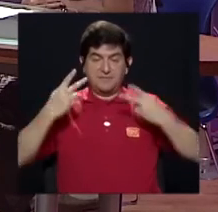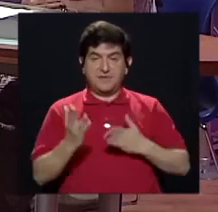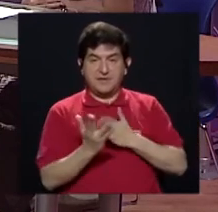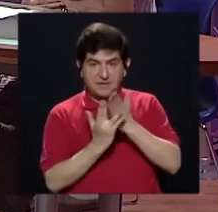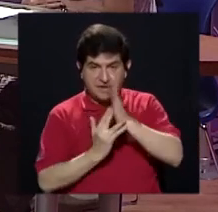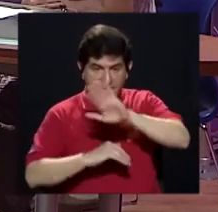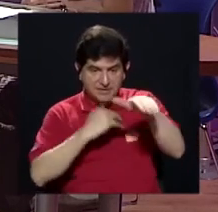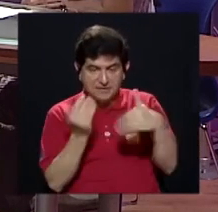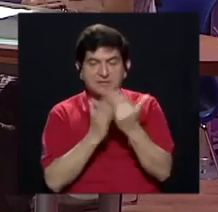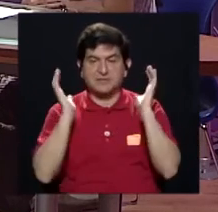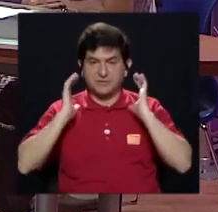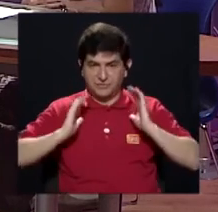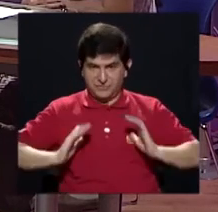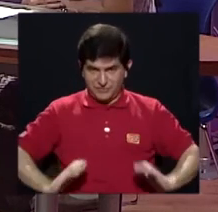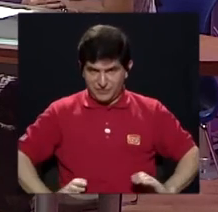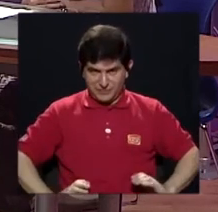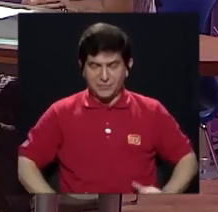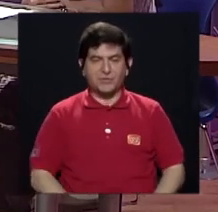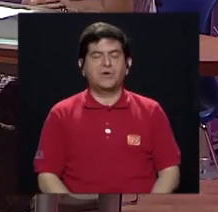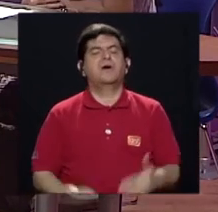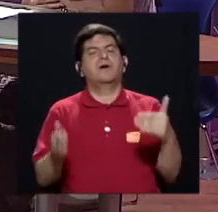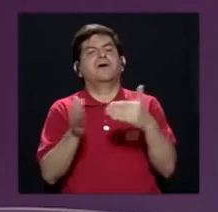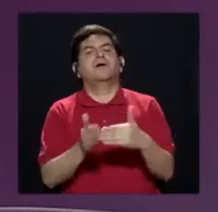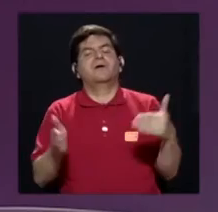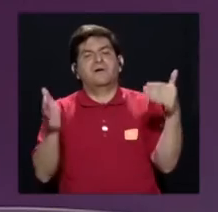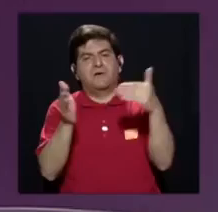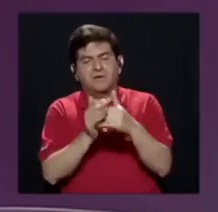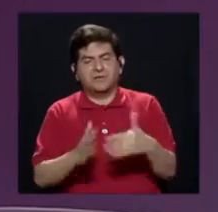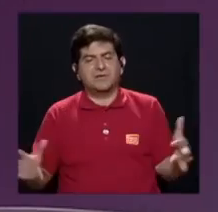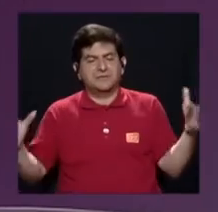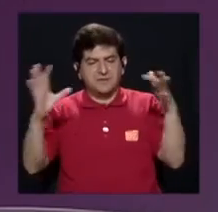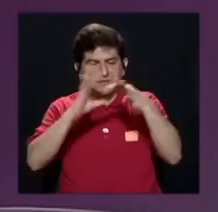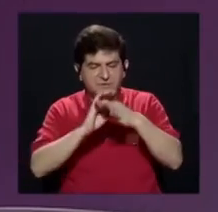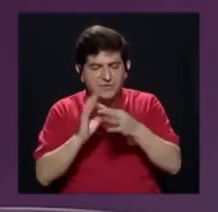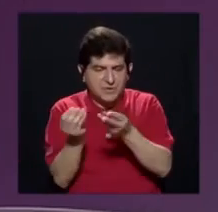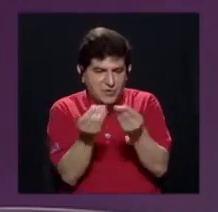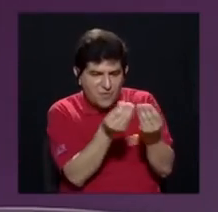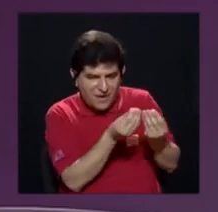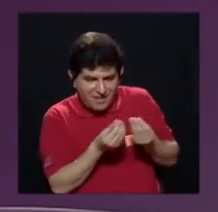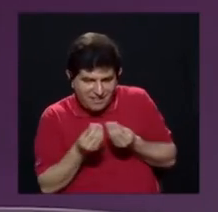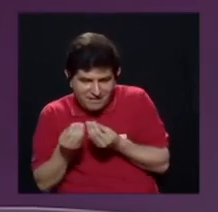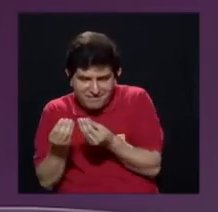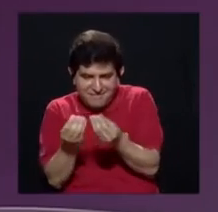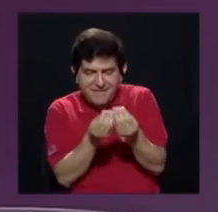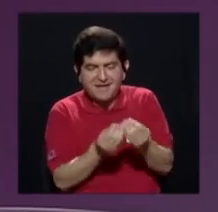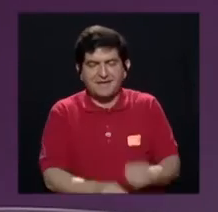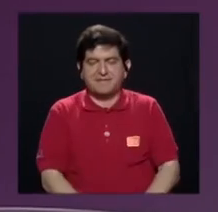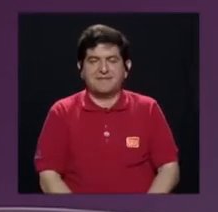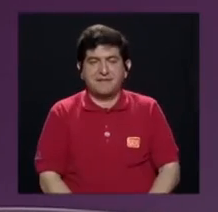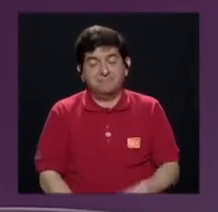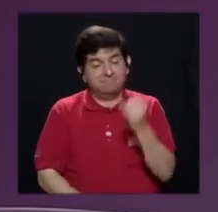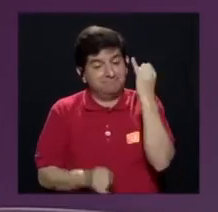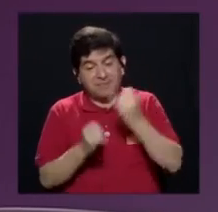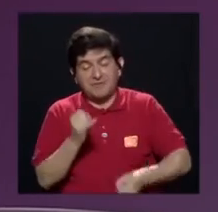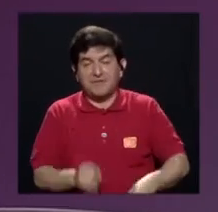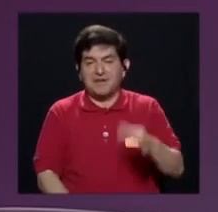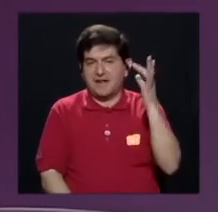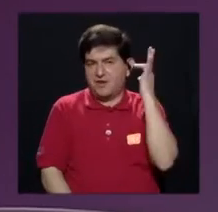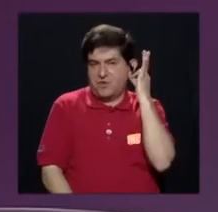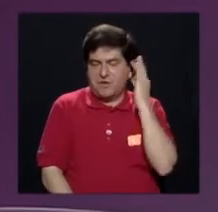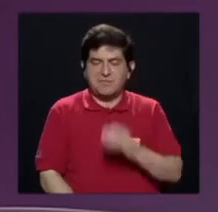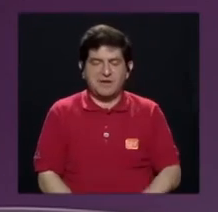todos nuestros cuerpos, a recuperar también nuestra conexión con la tierra, finalmente lo femenino, lo yin